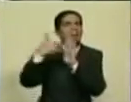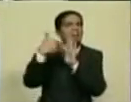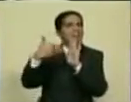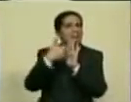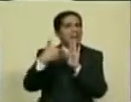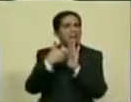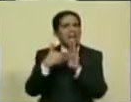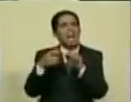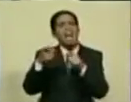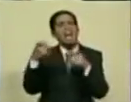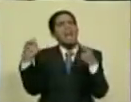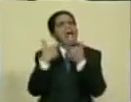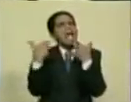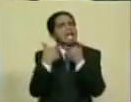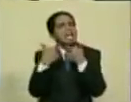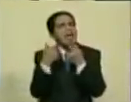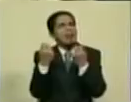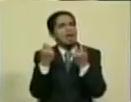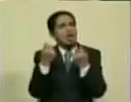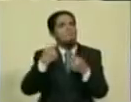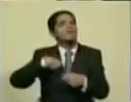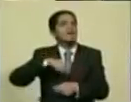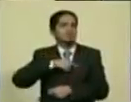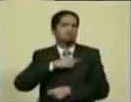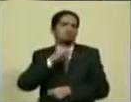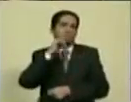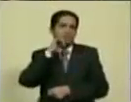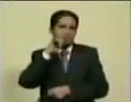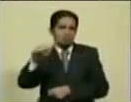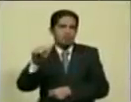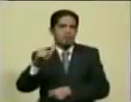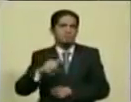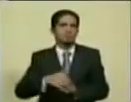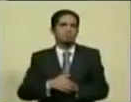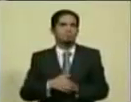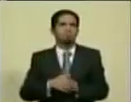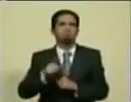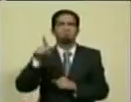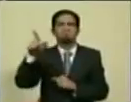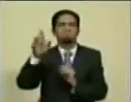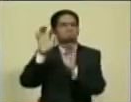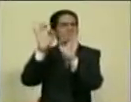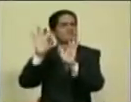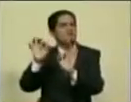estos mecanismos que vamos a seguir denunciando, mecanismos perversos,